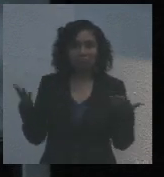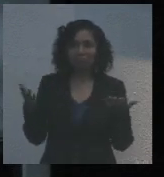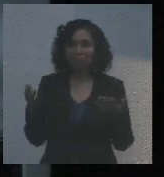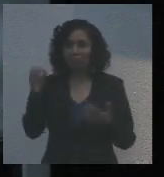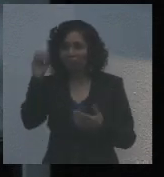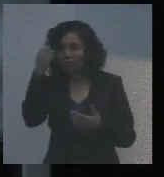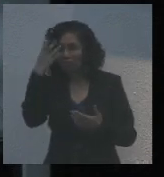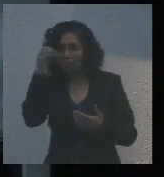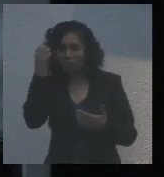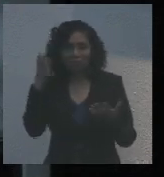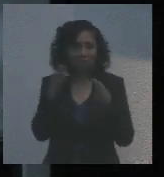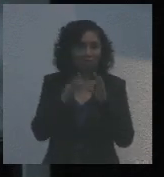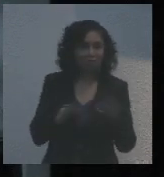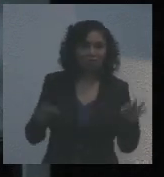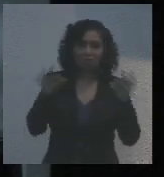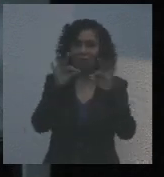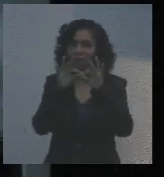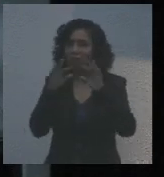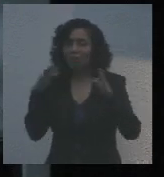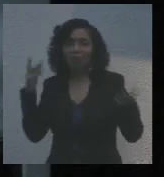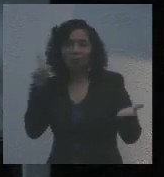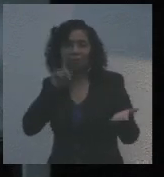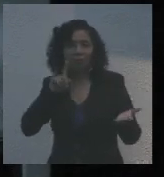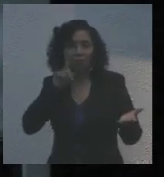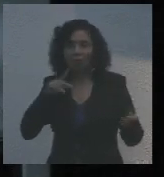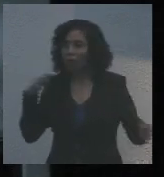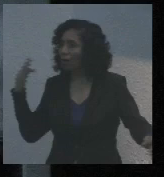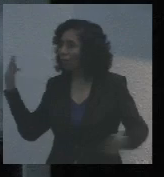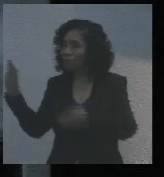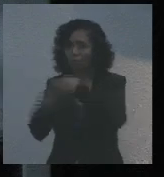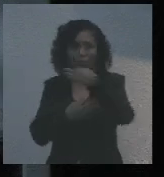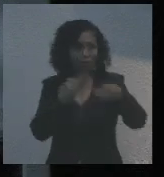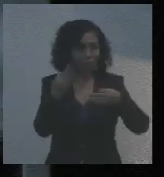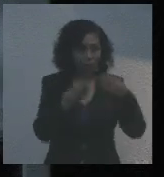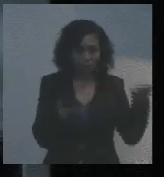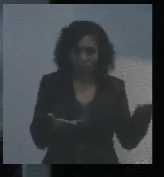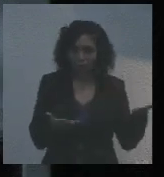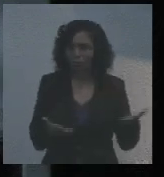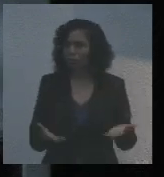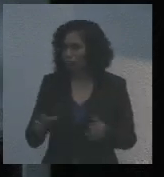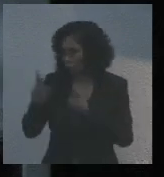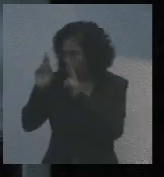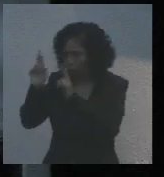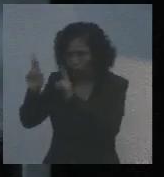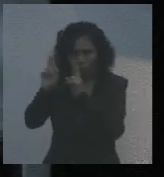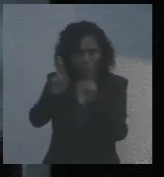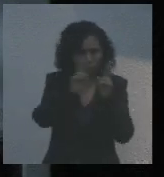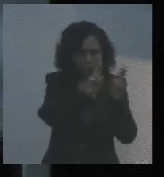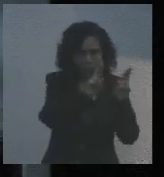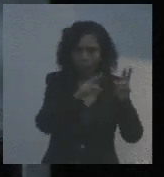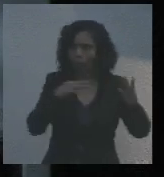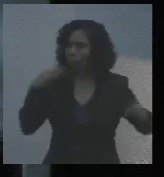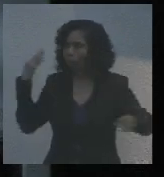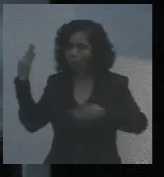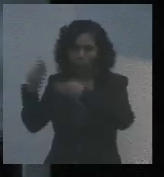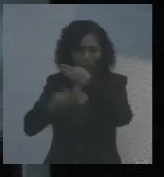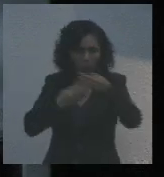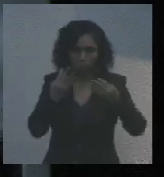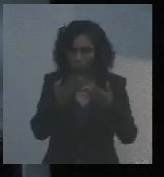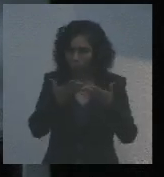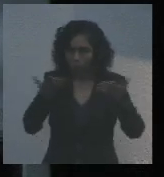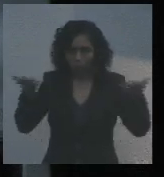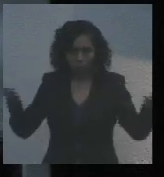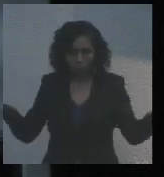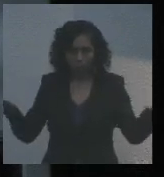mujeres quintanarroenses con el debido respeto de las y los representantes del poder legislativo y del